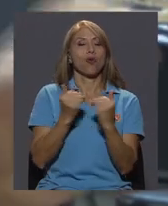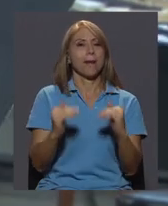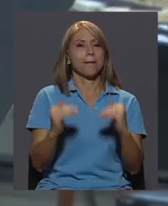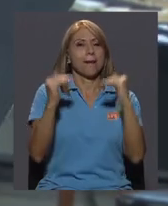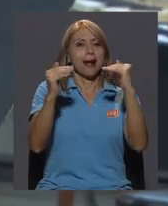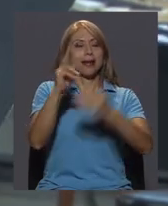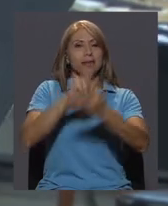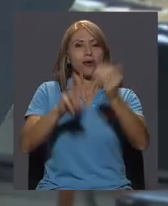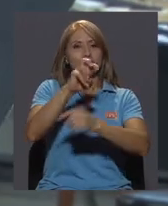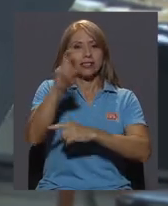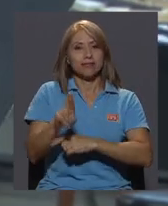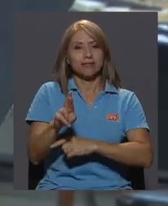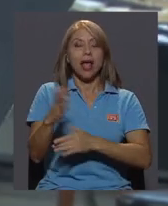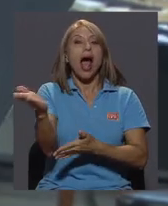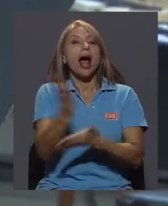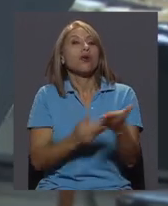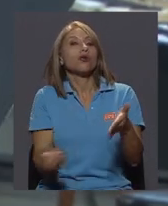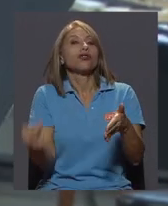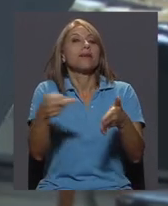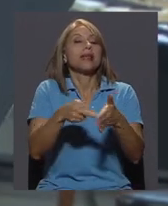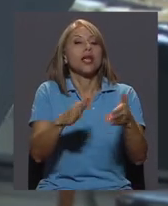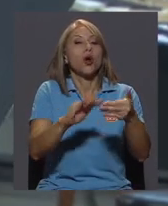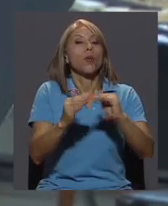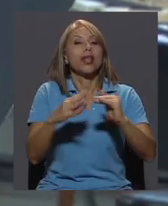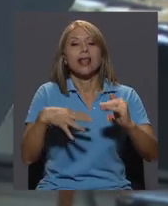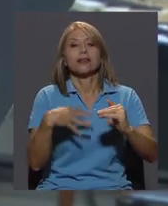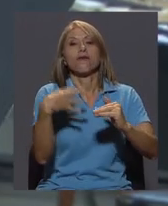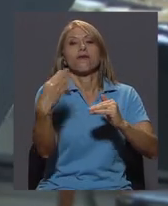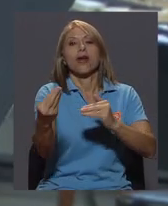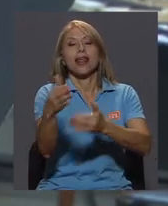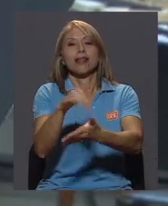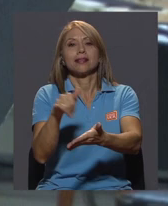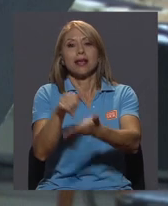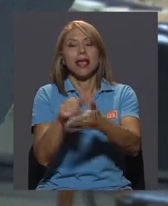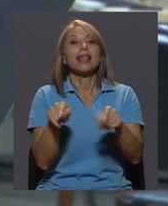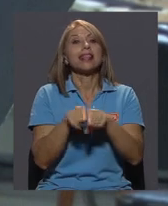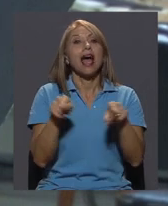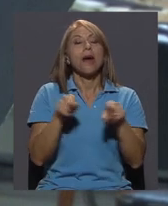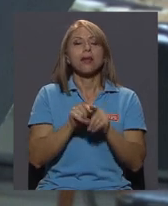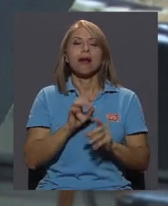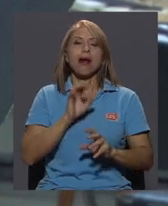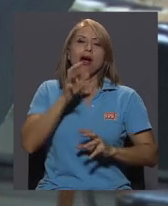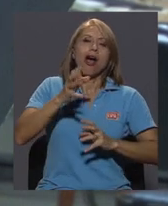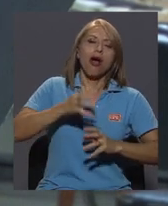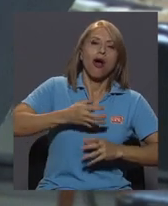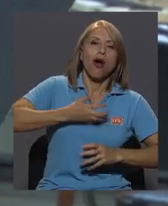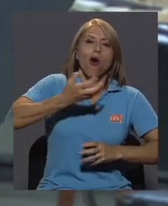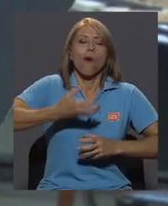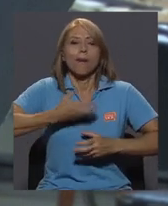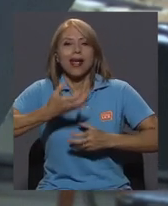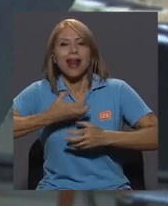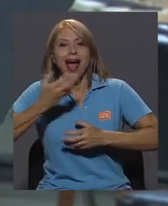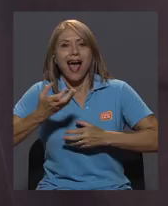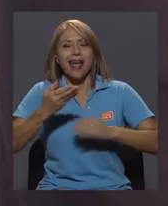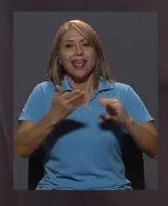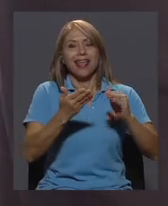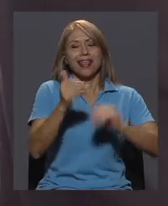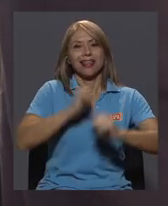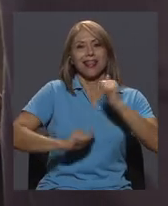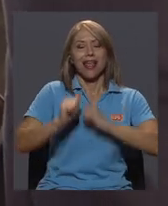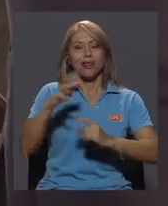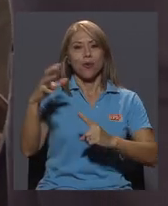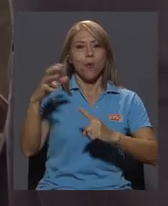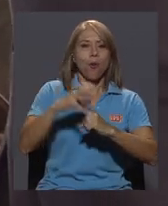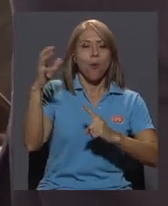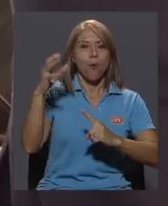repiten en las comunidades fuera del área de San José, y también vamos a tener ópera que se va a llevar a cabo en el Teatro Popular Melico